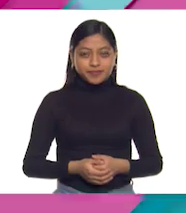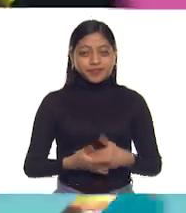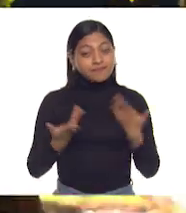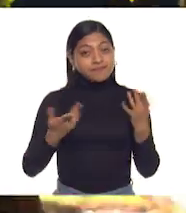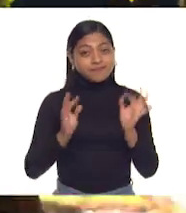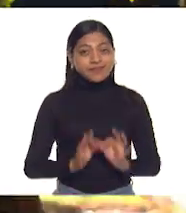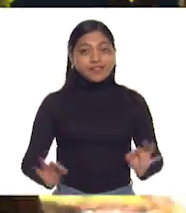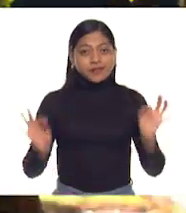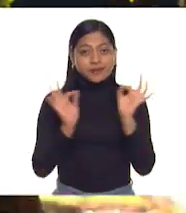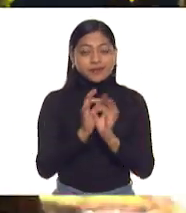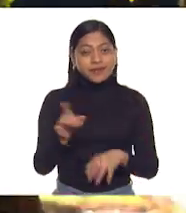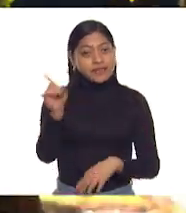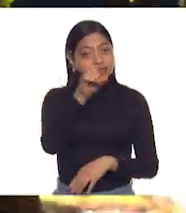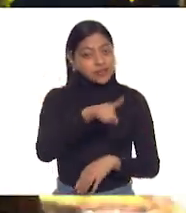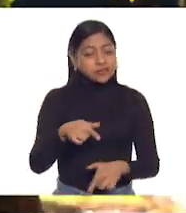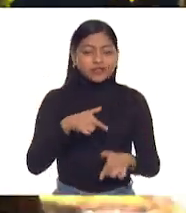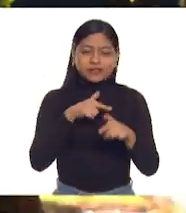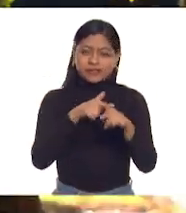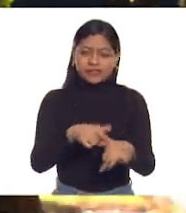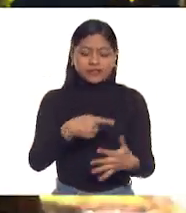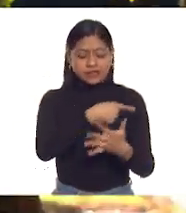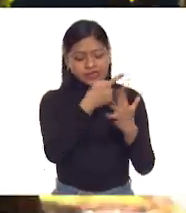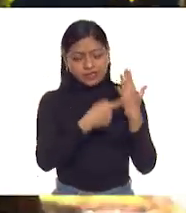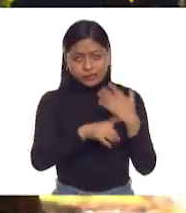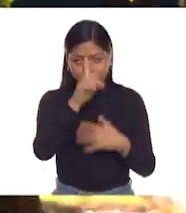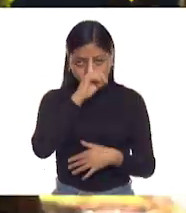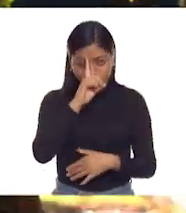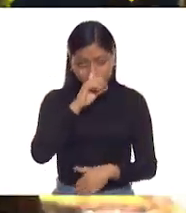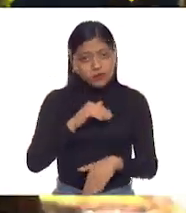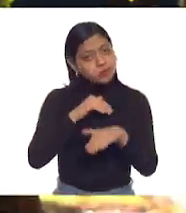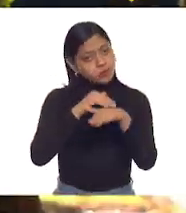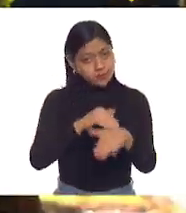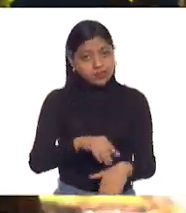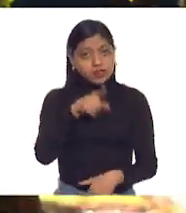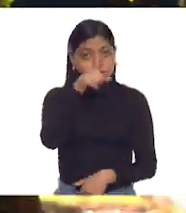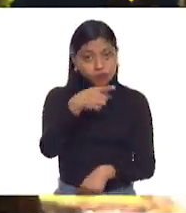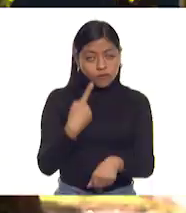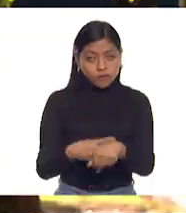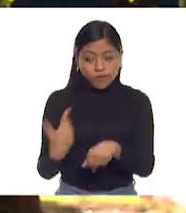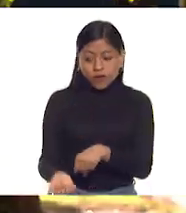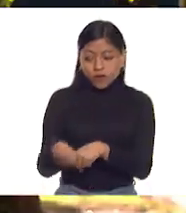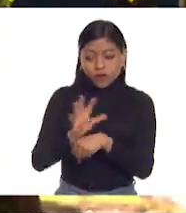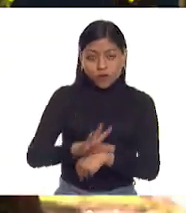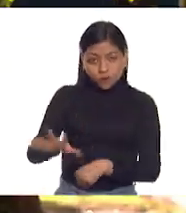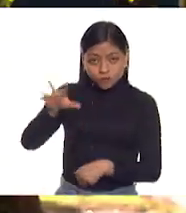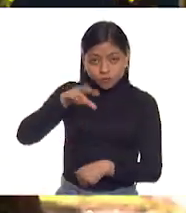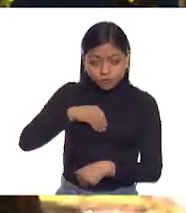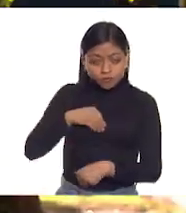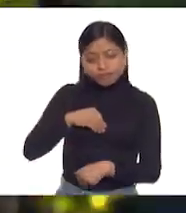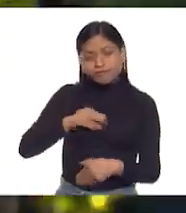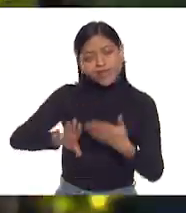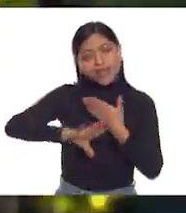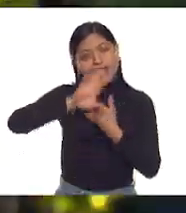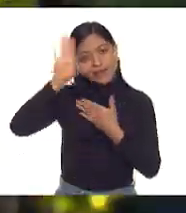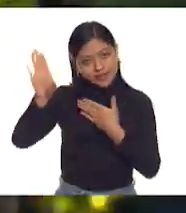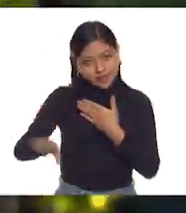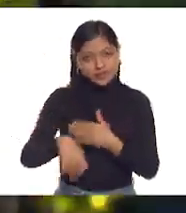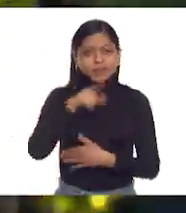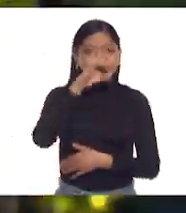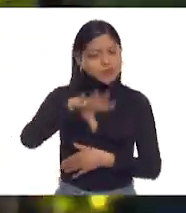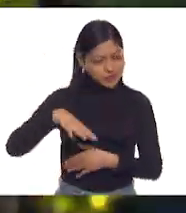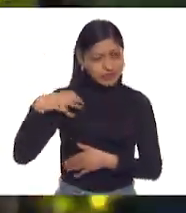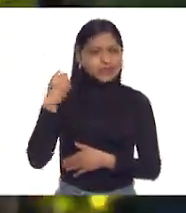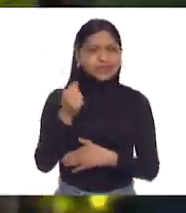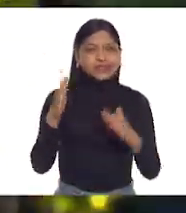Es muy importante continuar con las recomendaciones para evitar contagios de COVID. Trata de